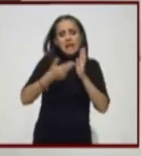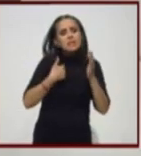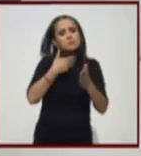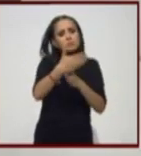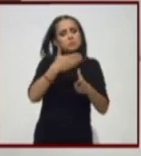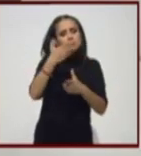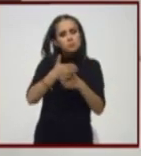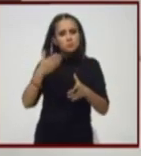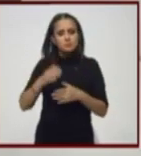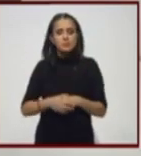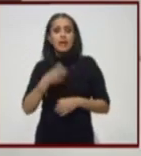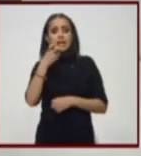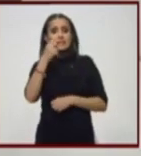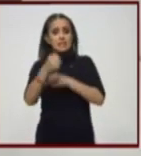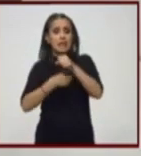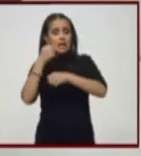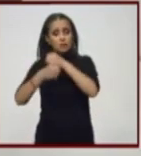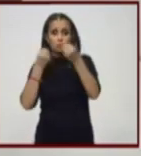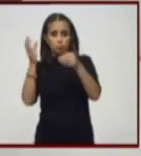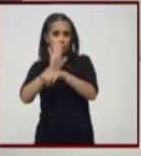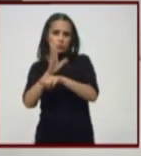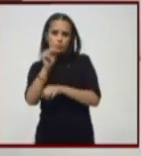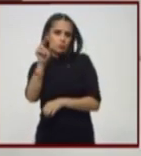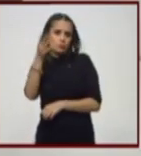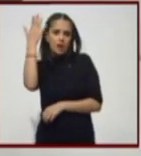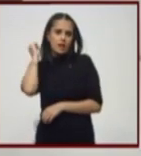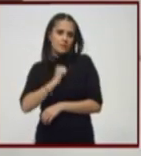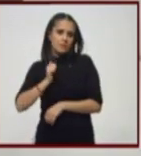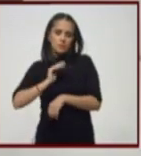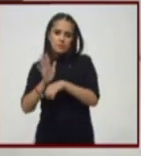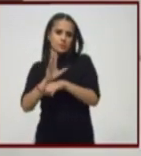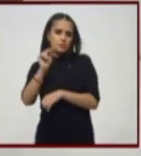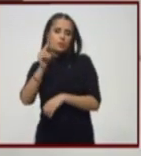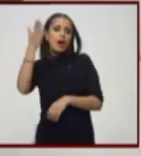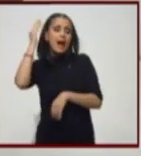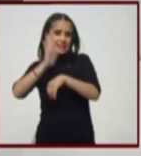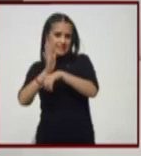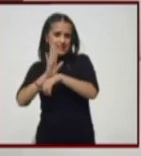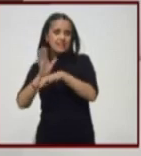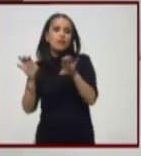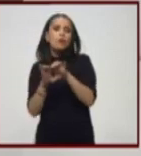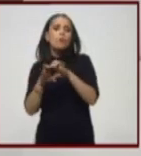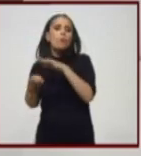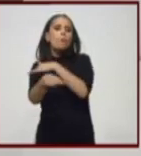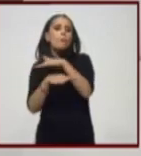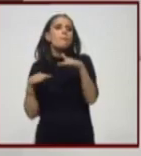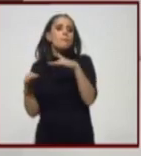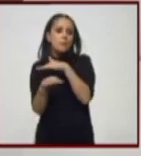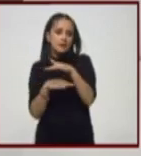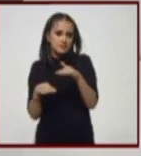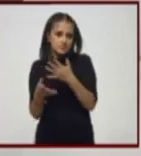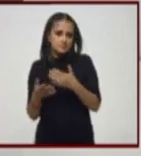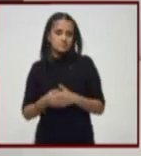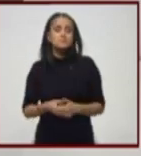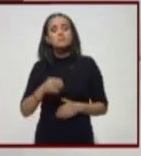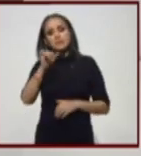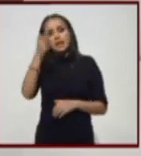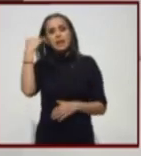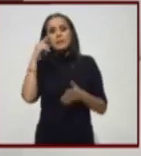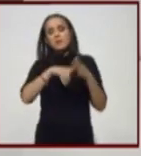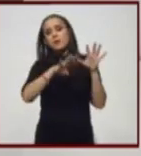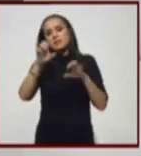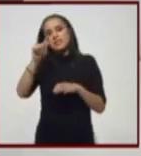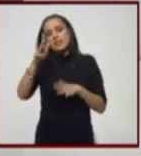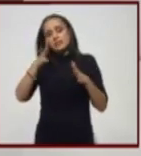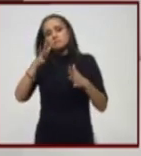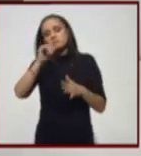en esos años nos hizo mucho y él sin éxito no necesariamente es muy para recordar exacto en los 70s